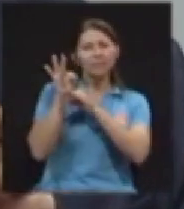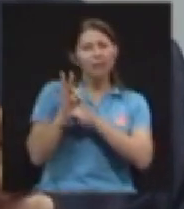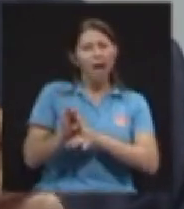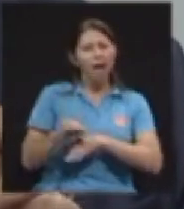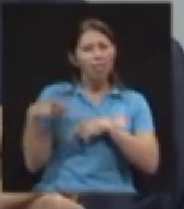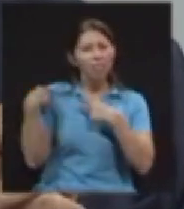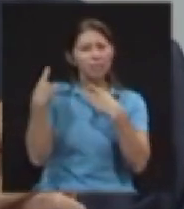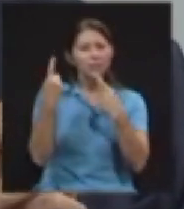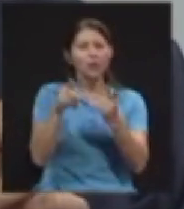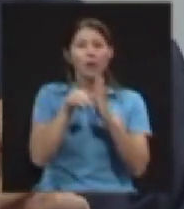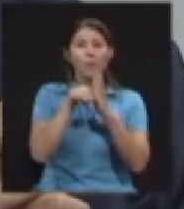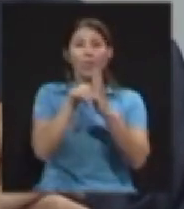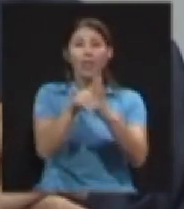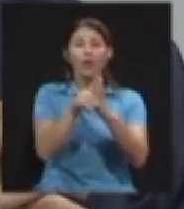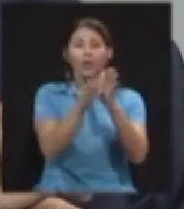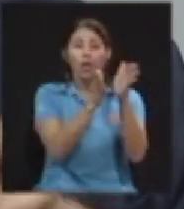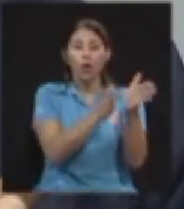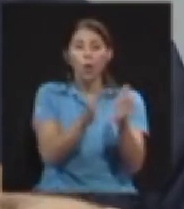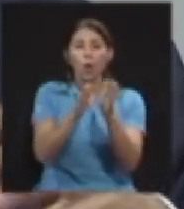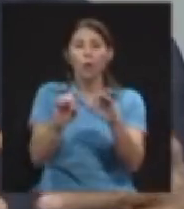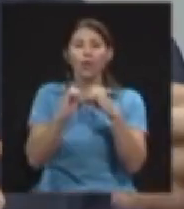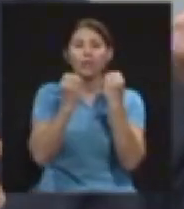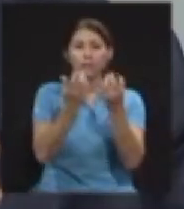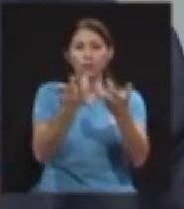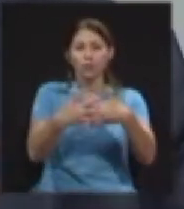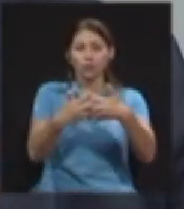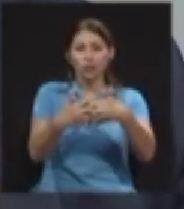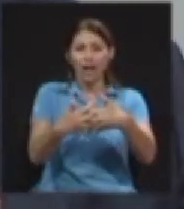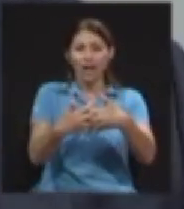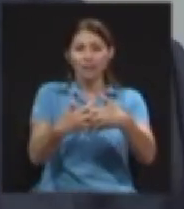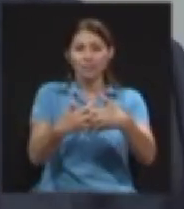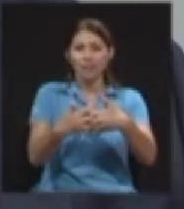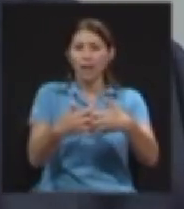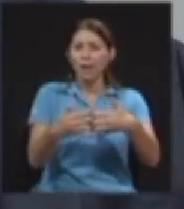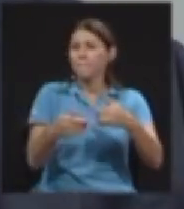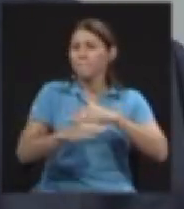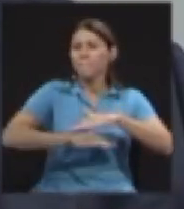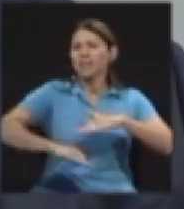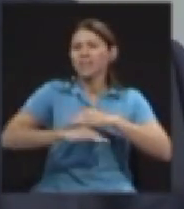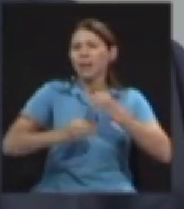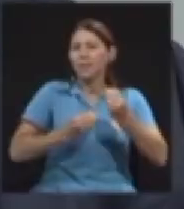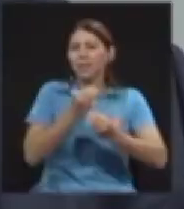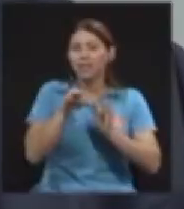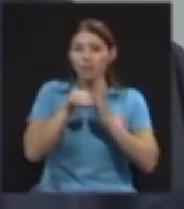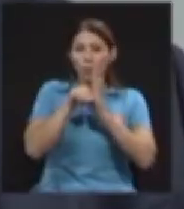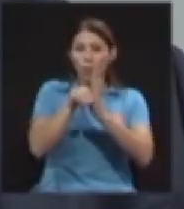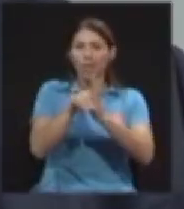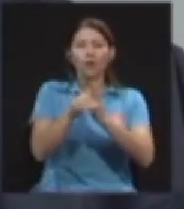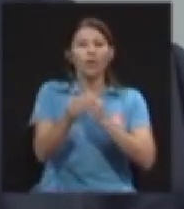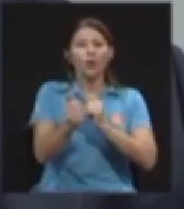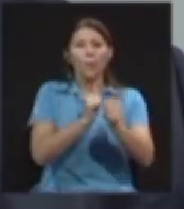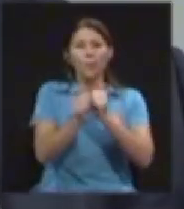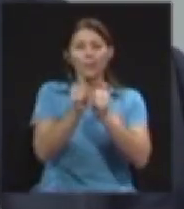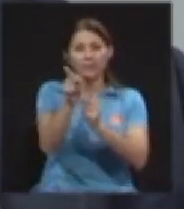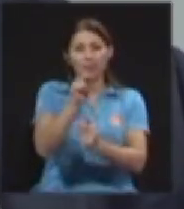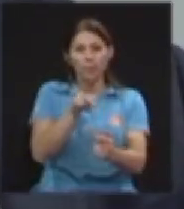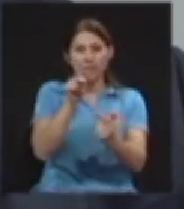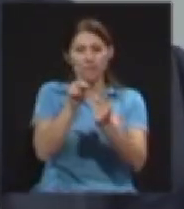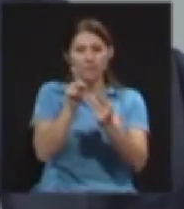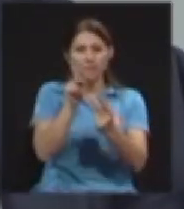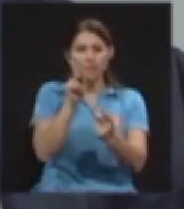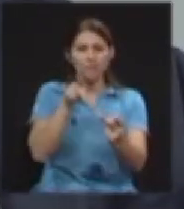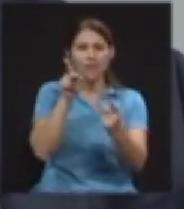organización industrial, básicamente tenemos como piedra angular el modelo de competencia perfecta. En